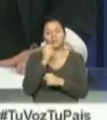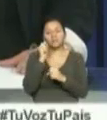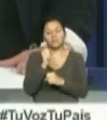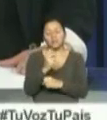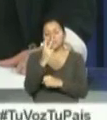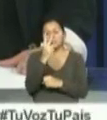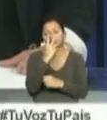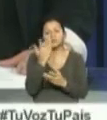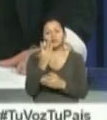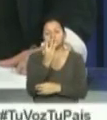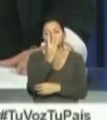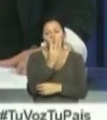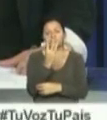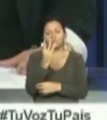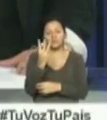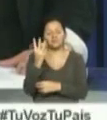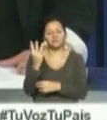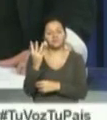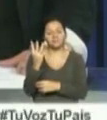la encuentra en el portal